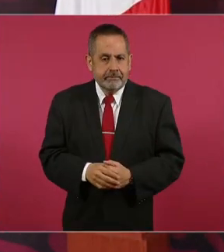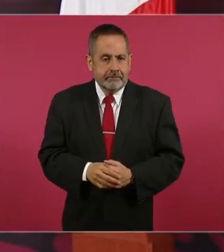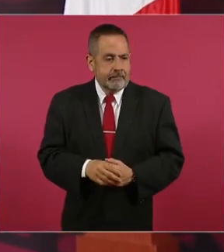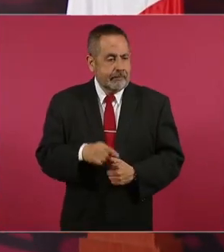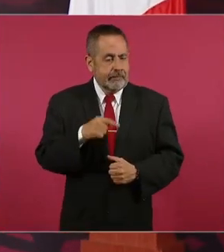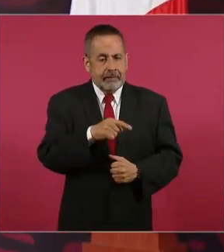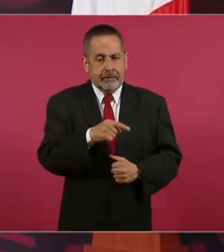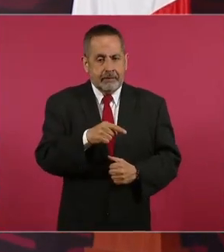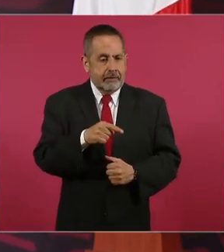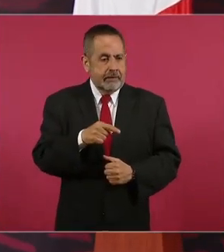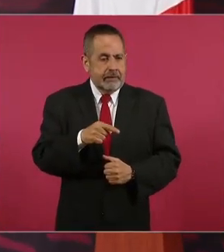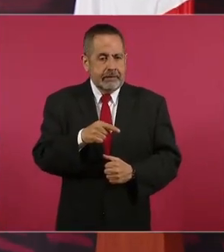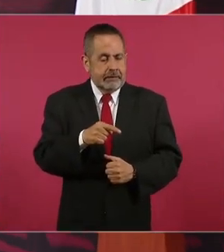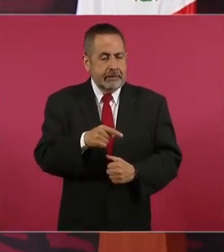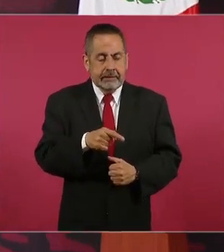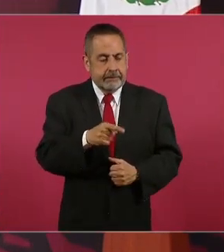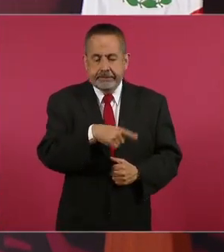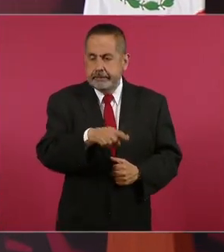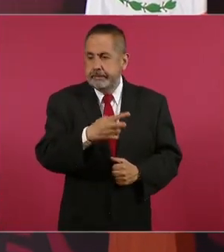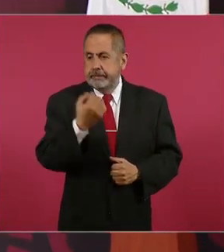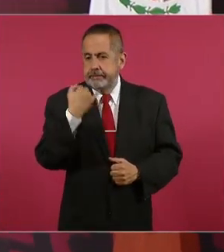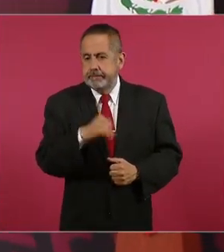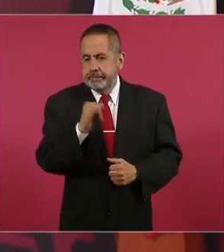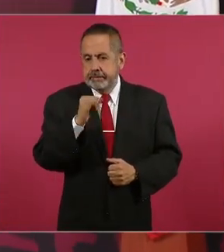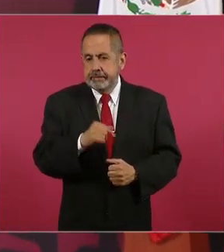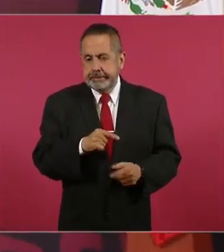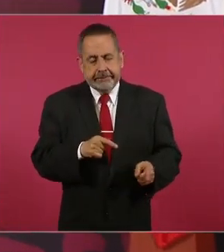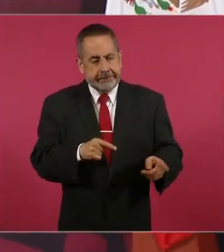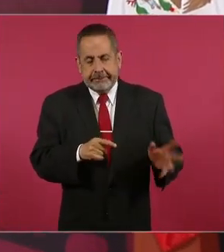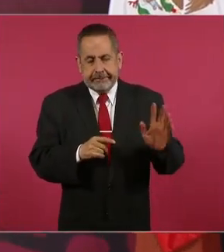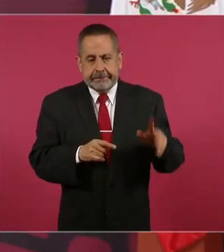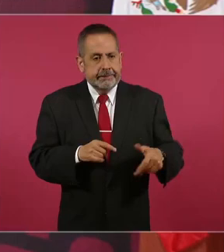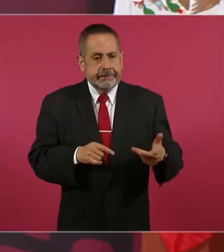más ridículo,